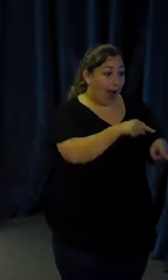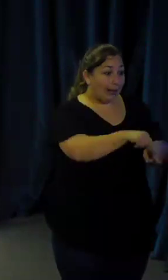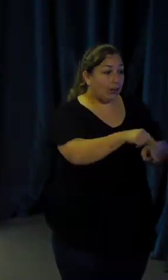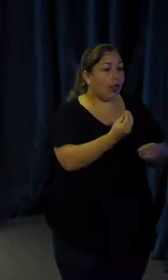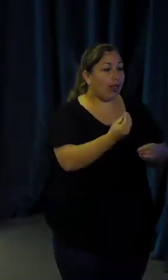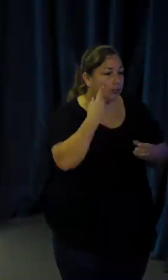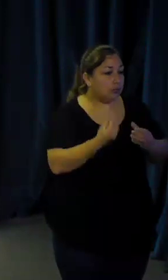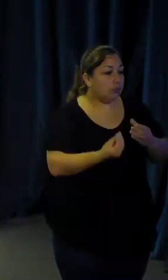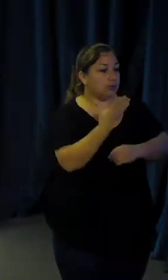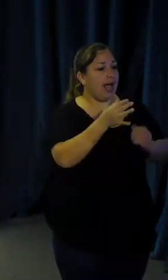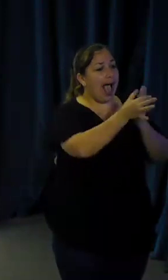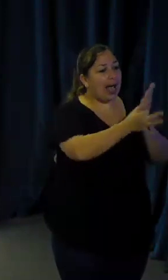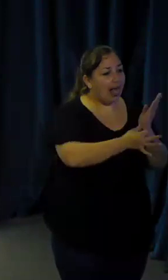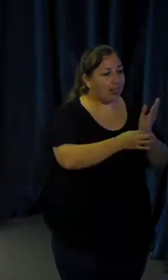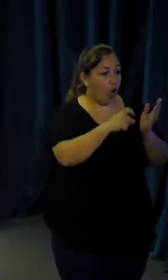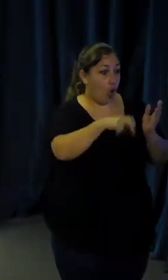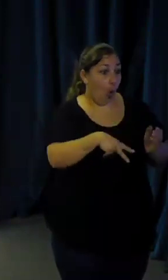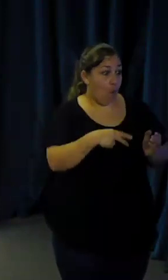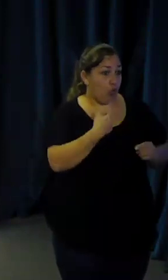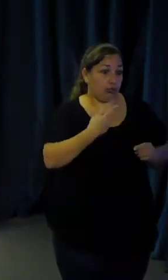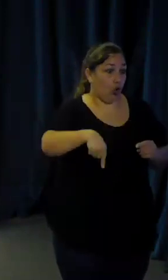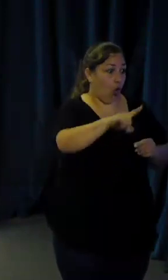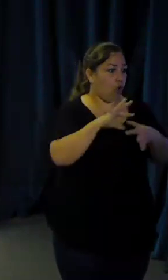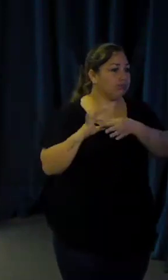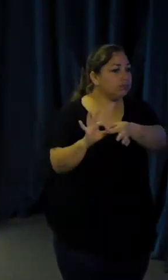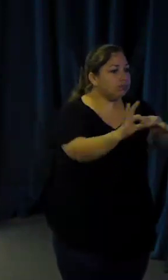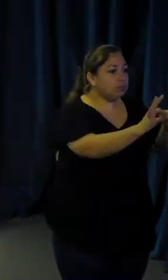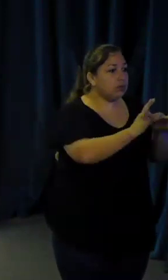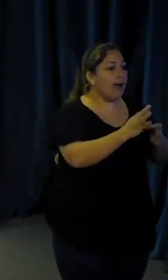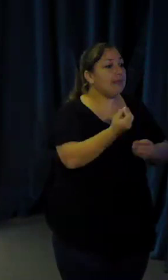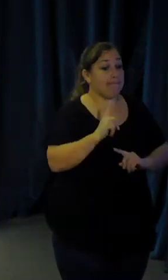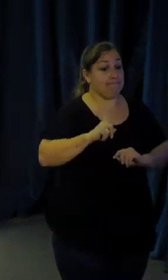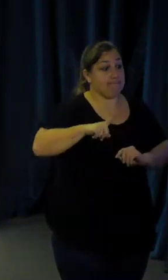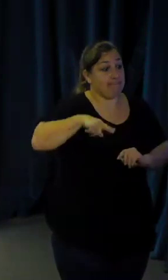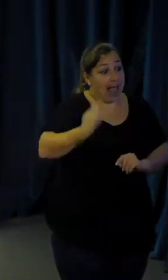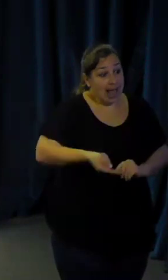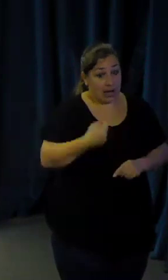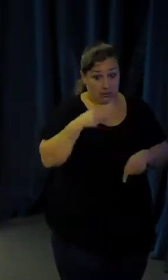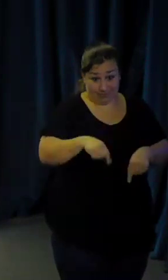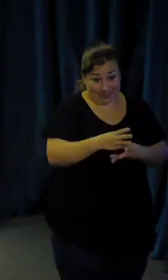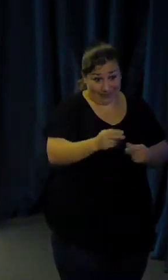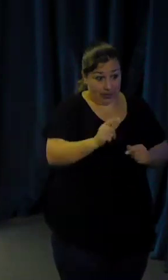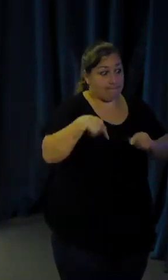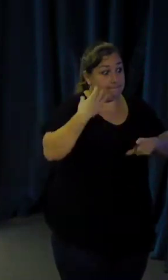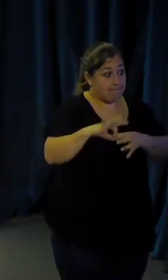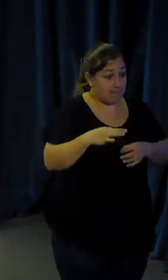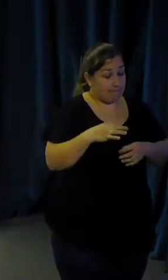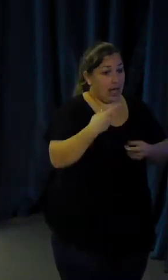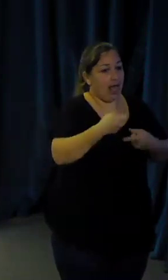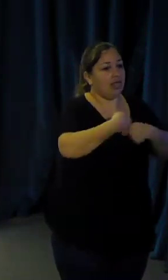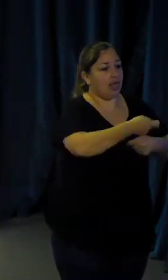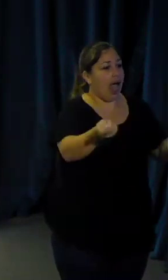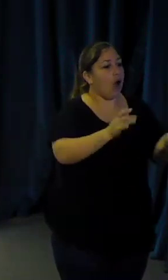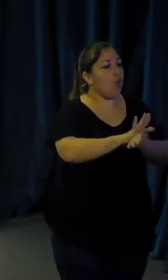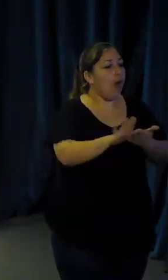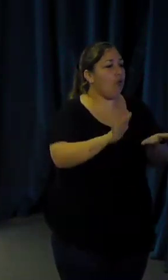agenda común, que mañana va a salir al final del evento un documento en común de todos los parlamentarios en